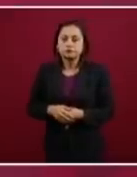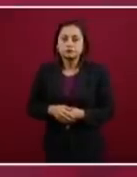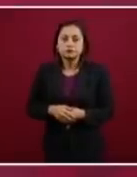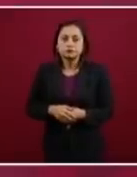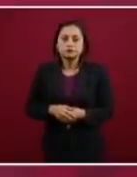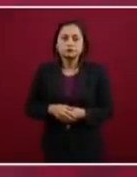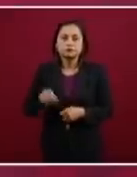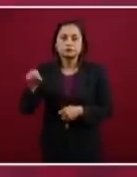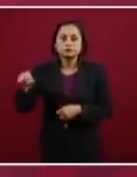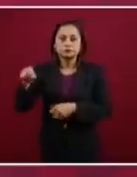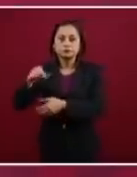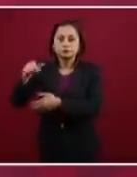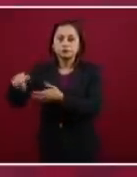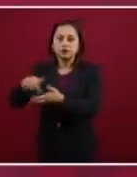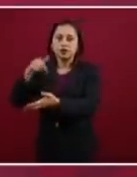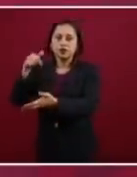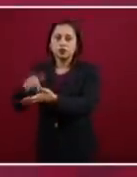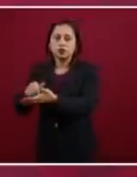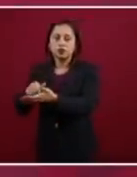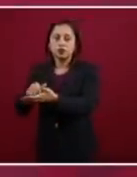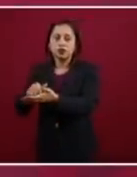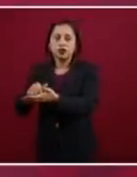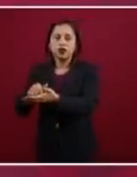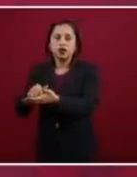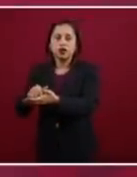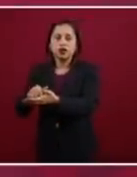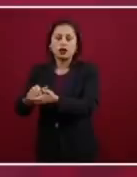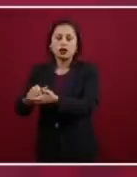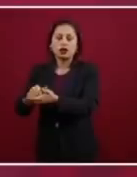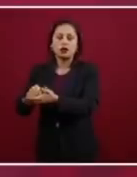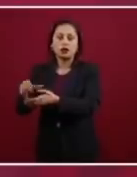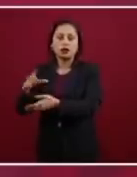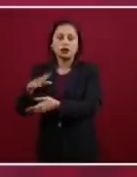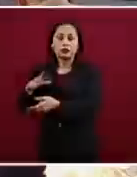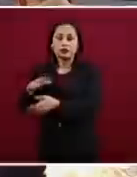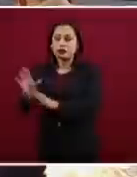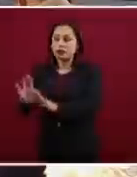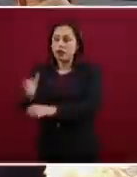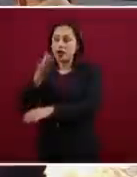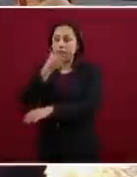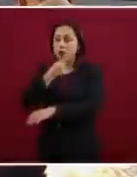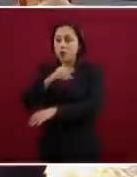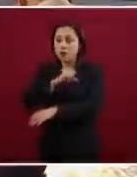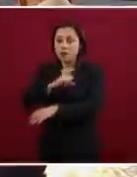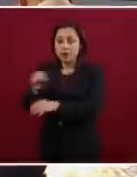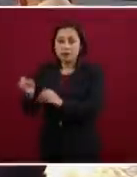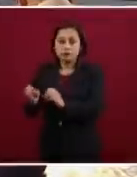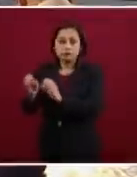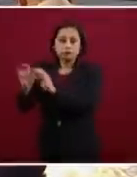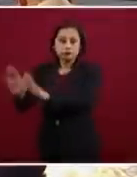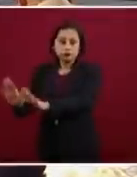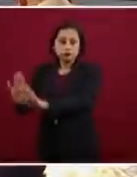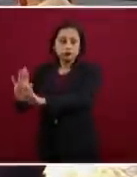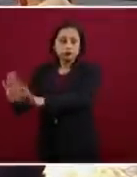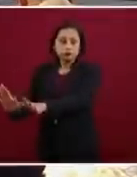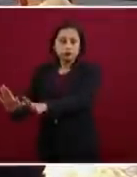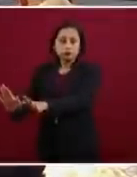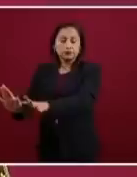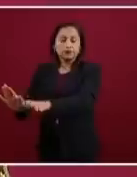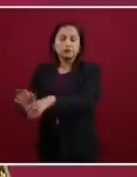donde estaban posicionados dejan al presunto delincuente ahí en el punto nunca es